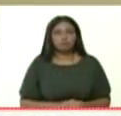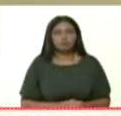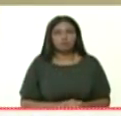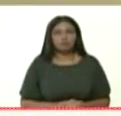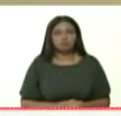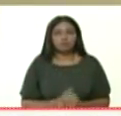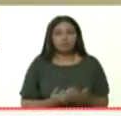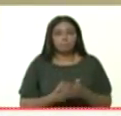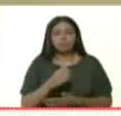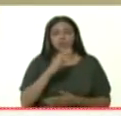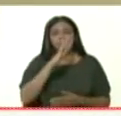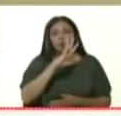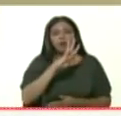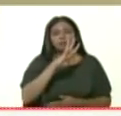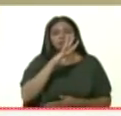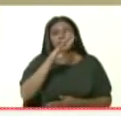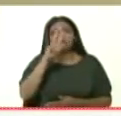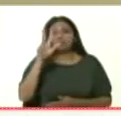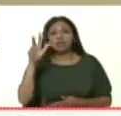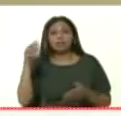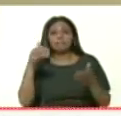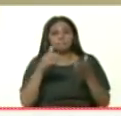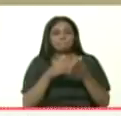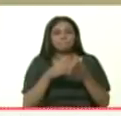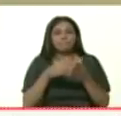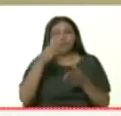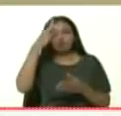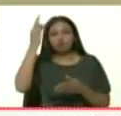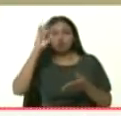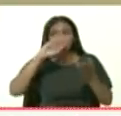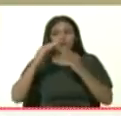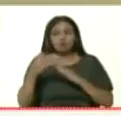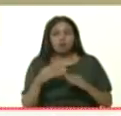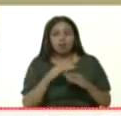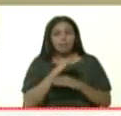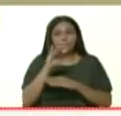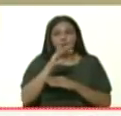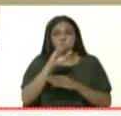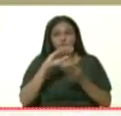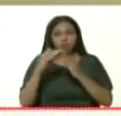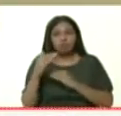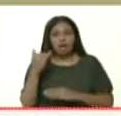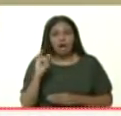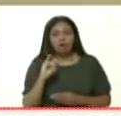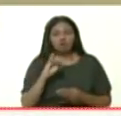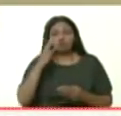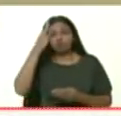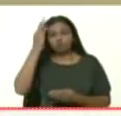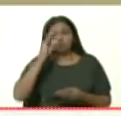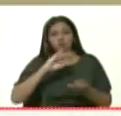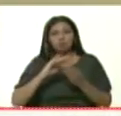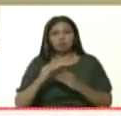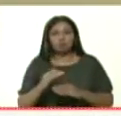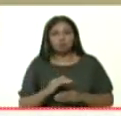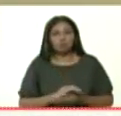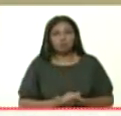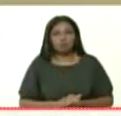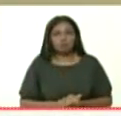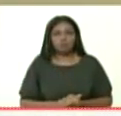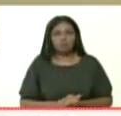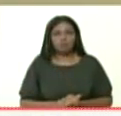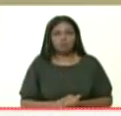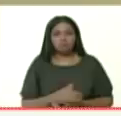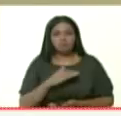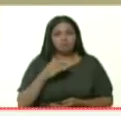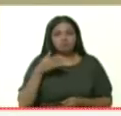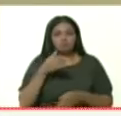Venezuela hay más de 43 mil consejos comunales. En cualquier barrio o comunidad del país, ahí hay un consejo comunal. Donde usted se vaya